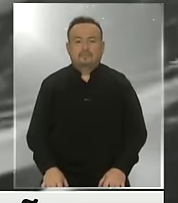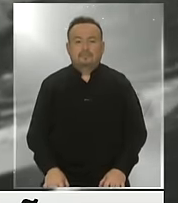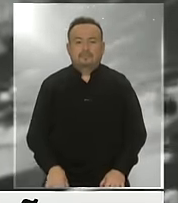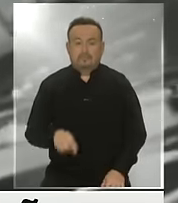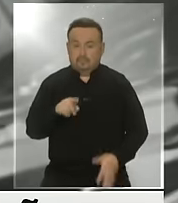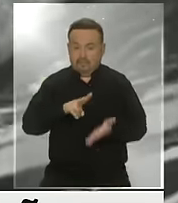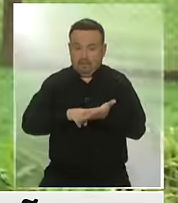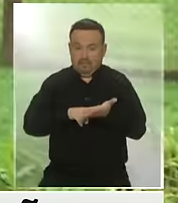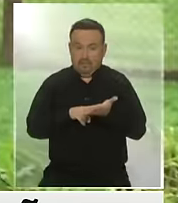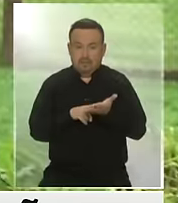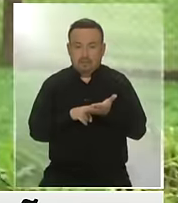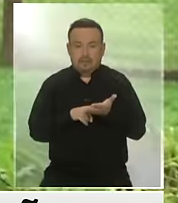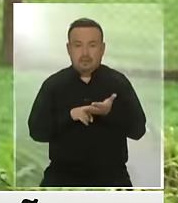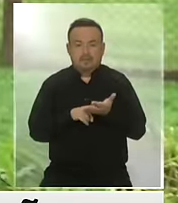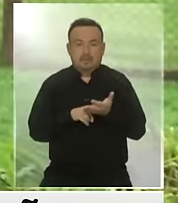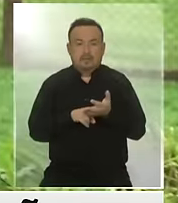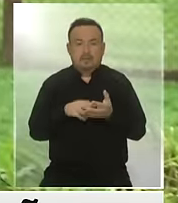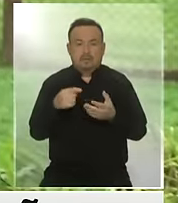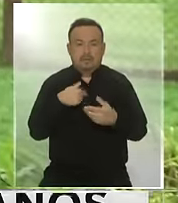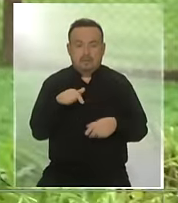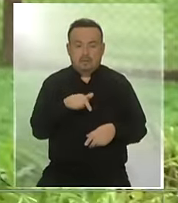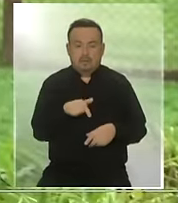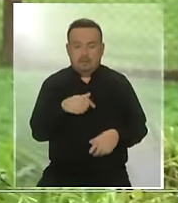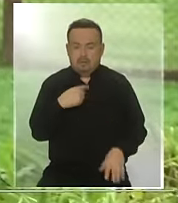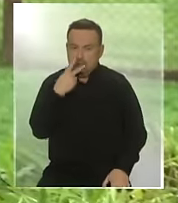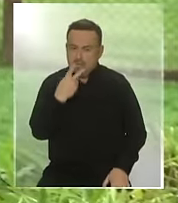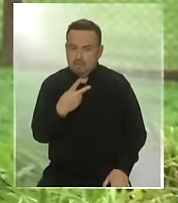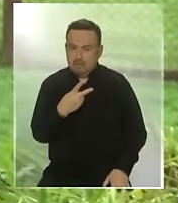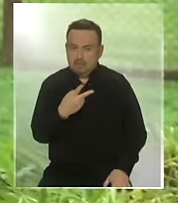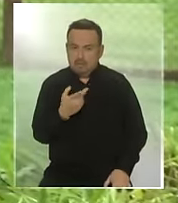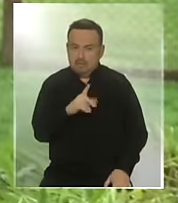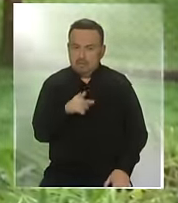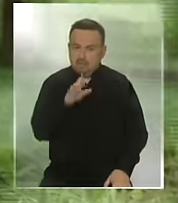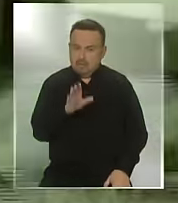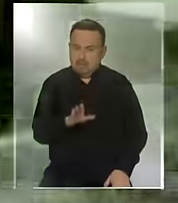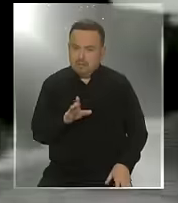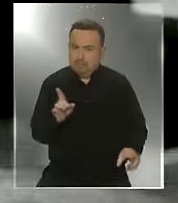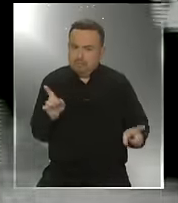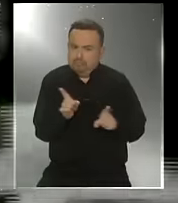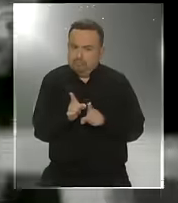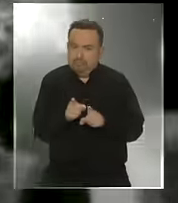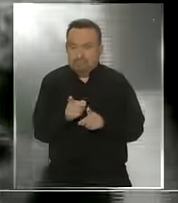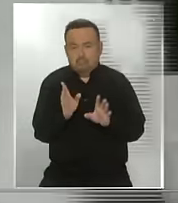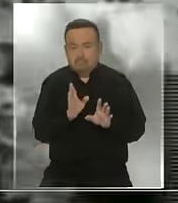La verdad es que duró bastante menos que eso, lo cual no quiere decir que haya sido corto.